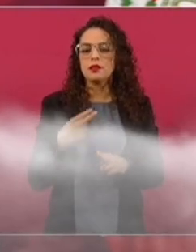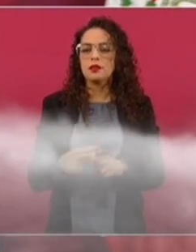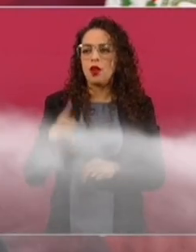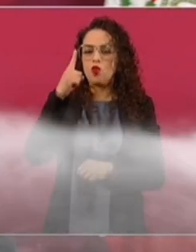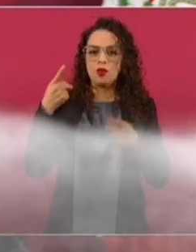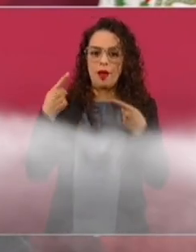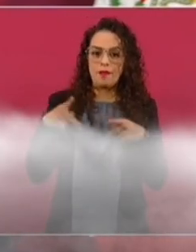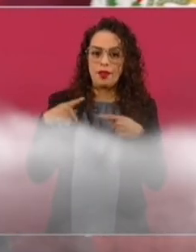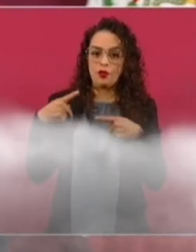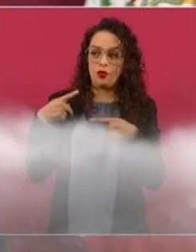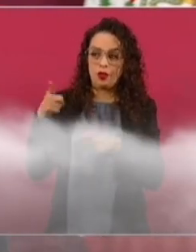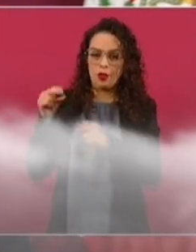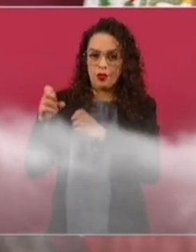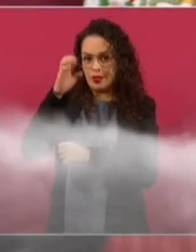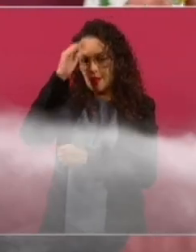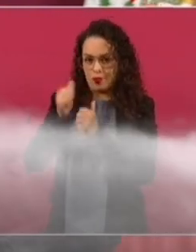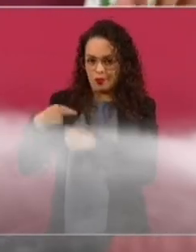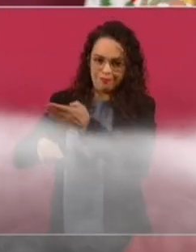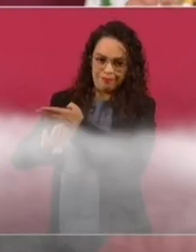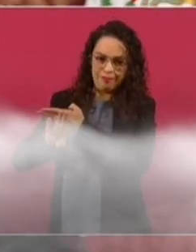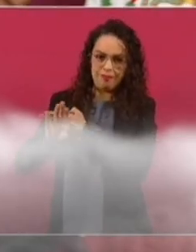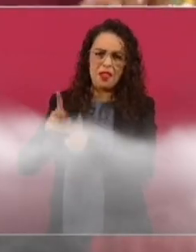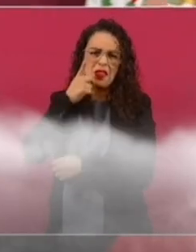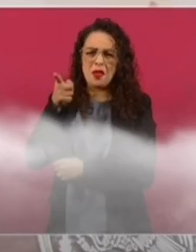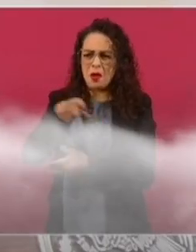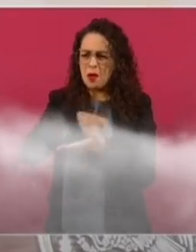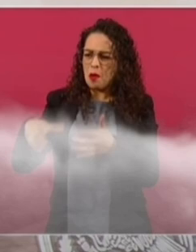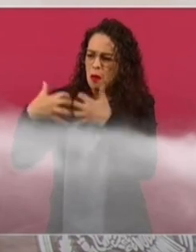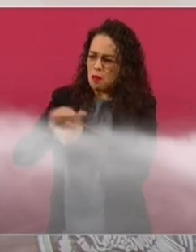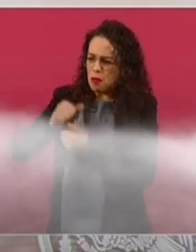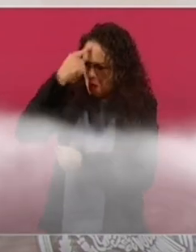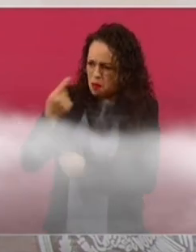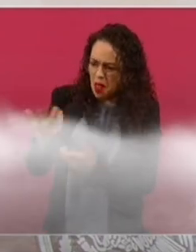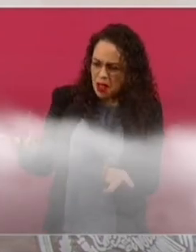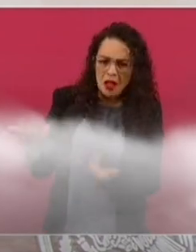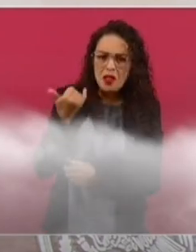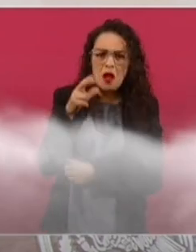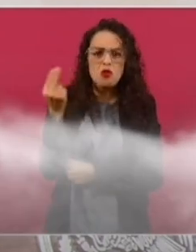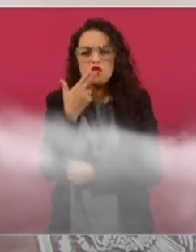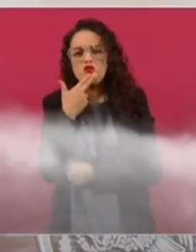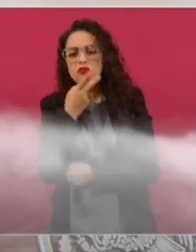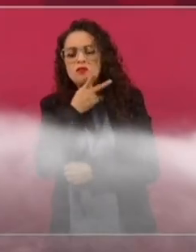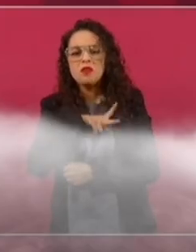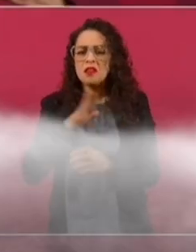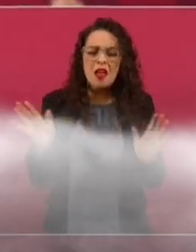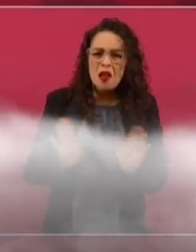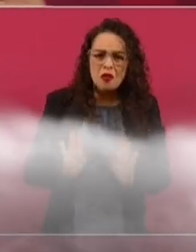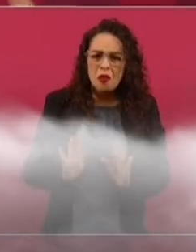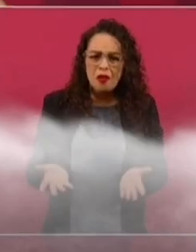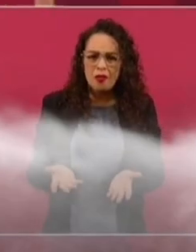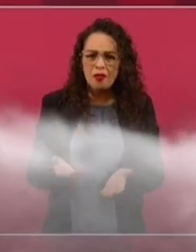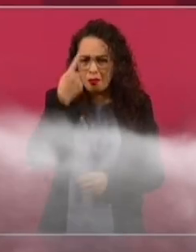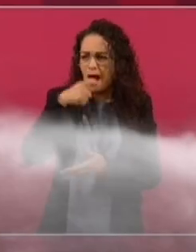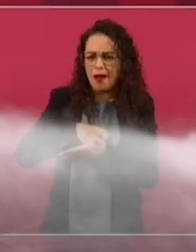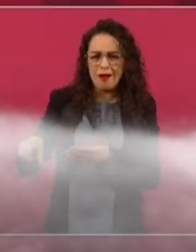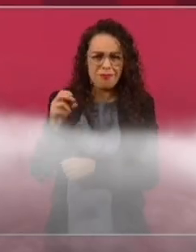adversario nuestro en la presidencia decía que para qué comprábamos otras refinerías si ya no se iba a usar el petróleo. Porque era